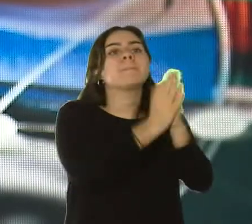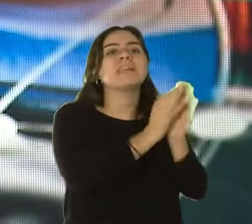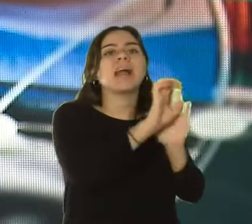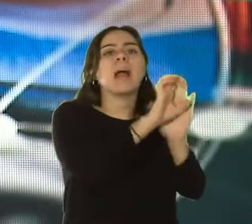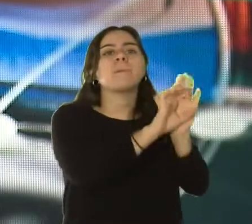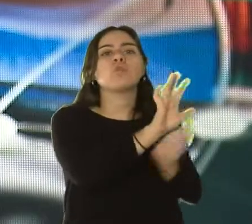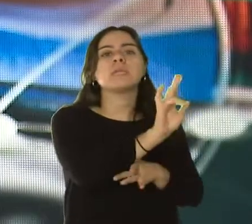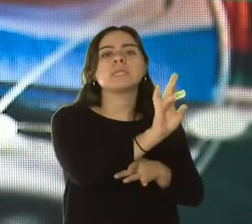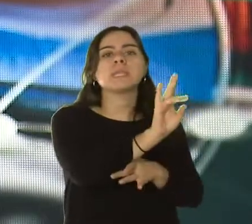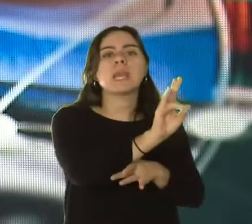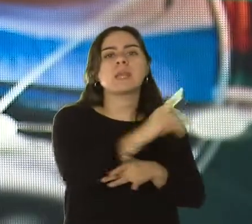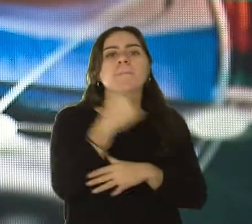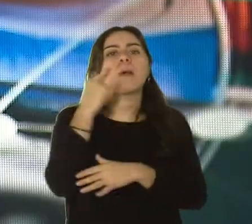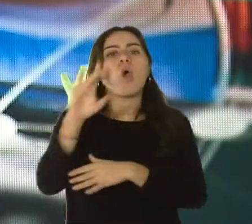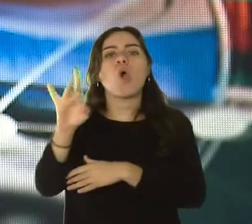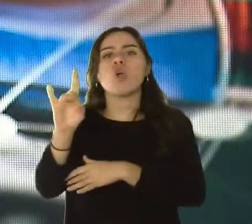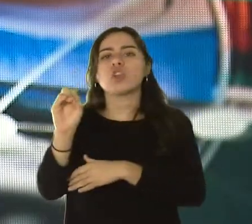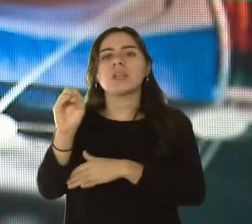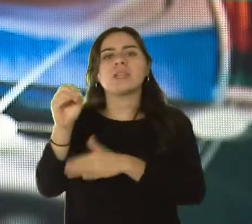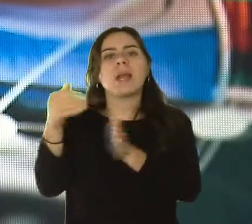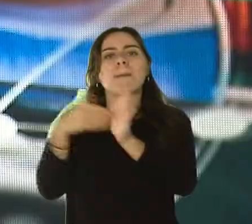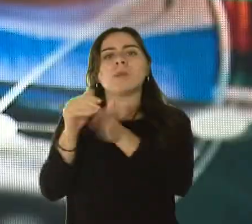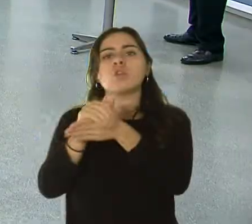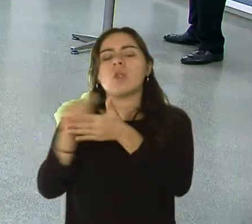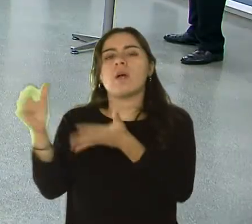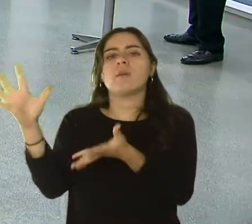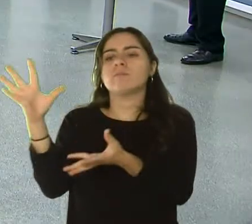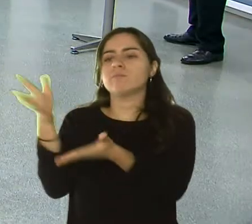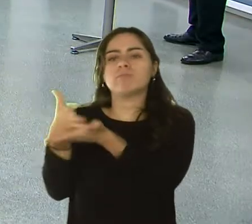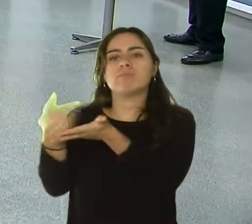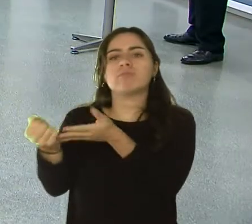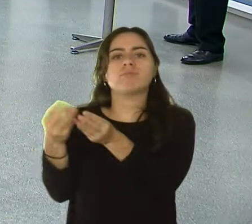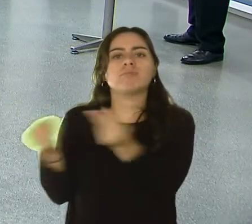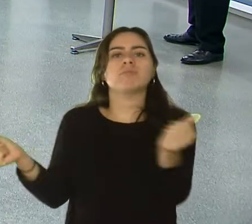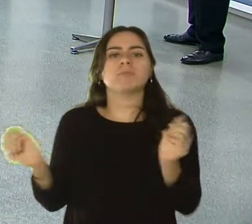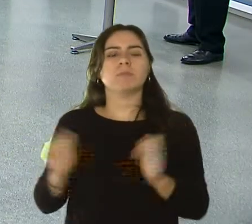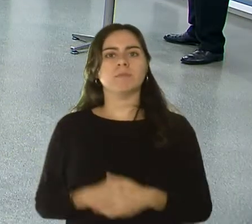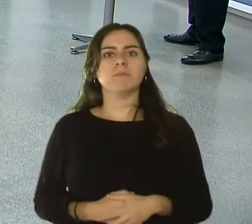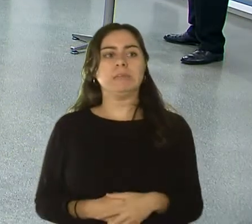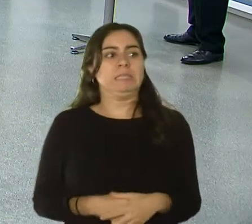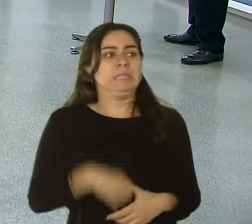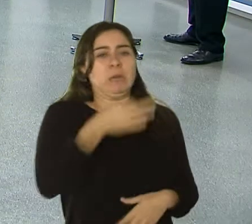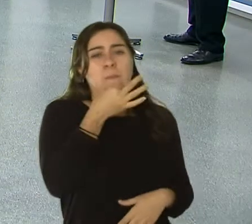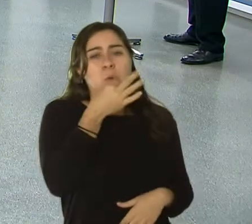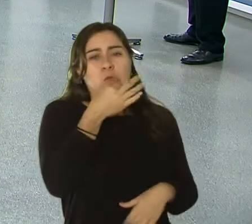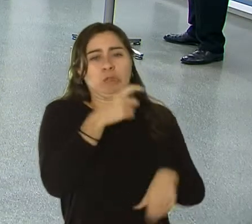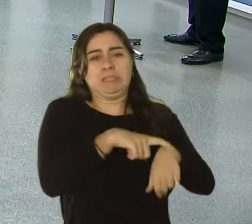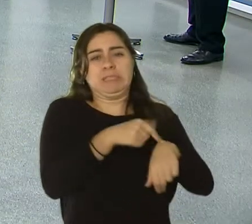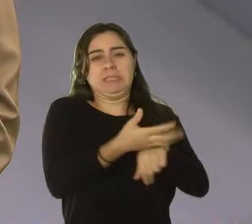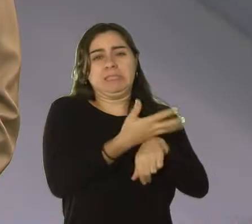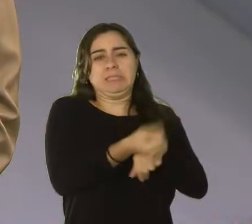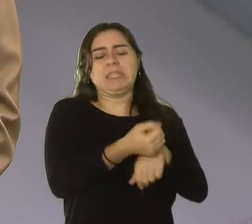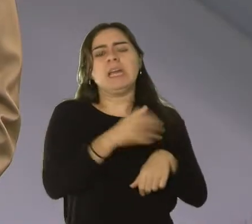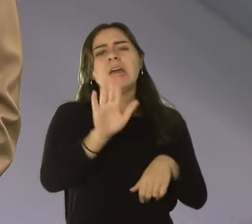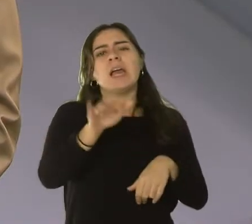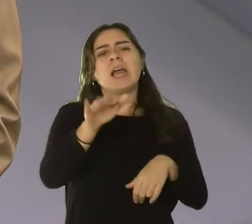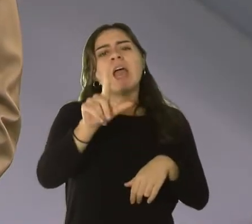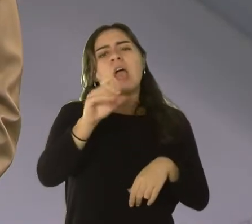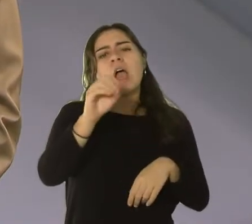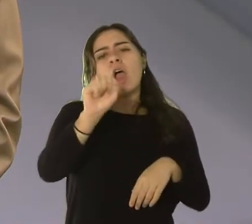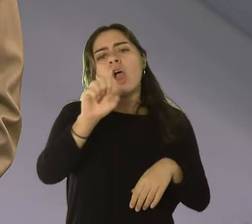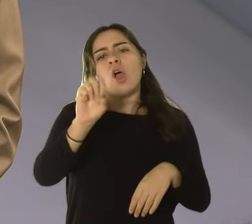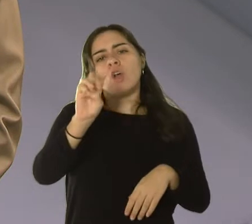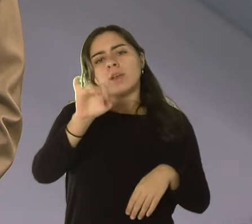esos $80,000. ¿Okay? Se nos está culminando el tiempo, licenciado, y quisiera aprovecharlo al máximo. El loss mitigation, según